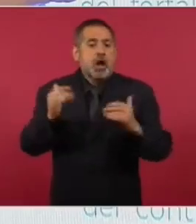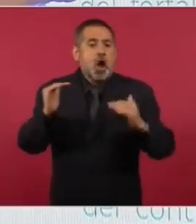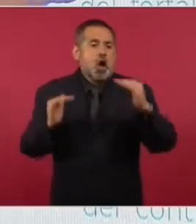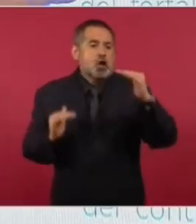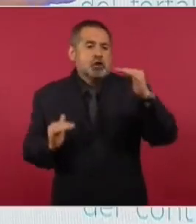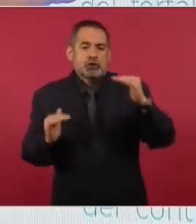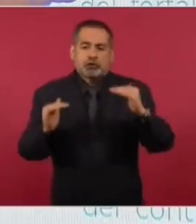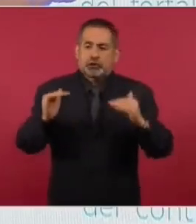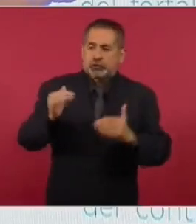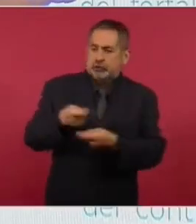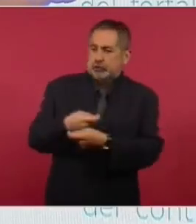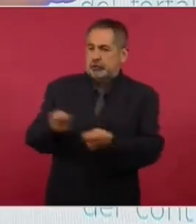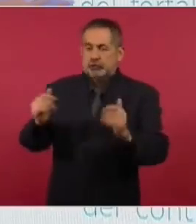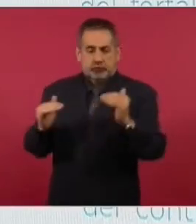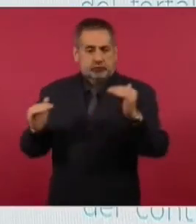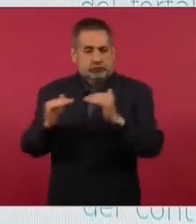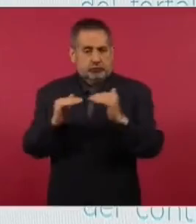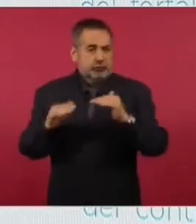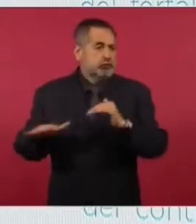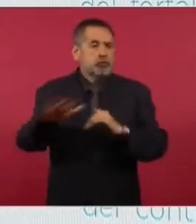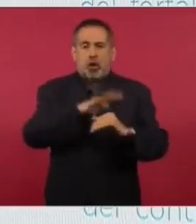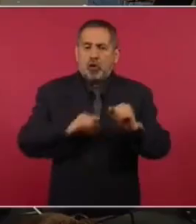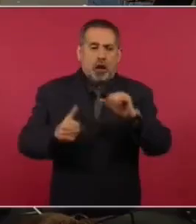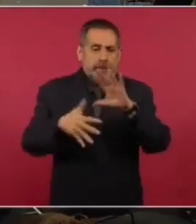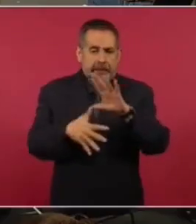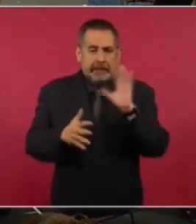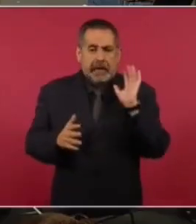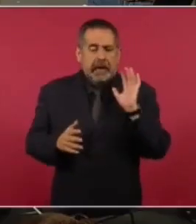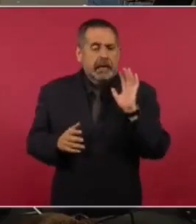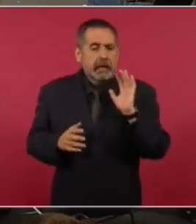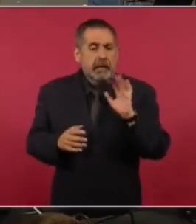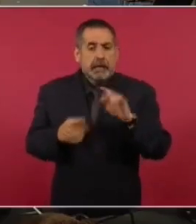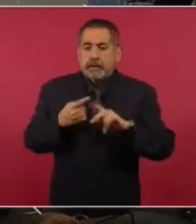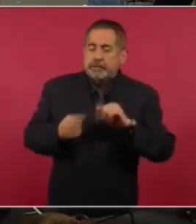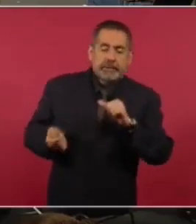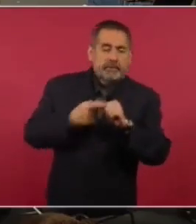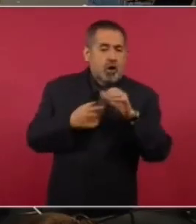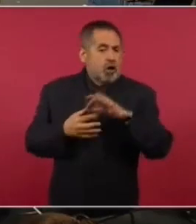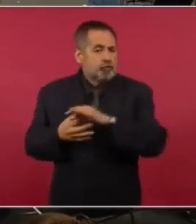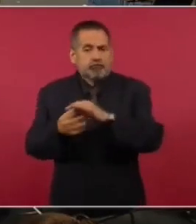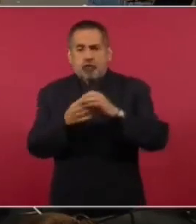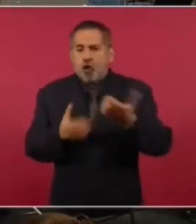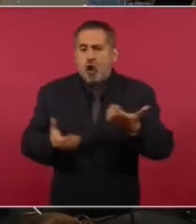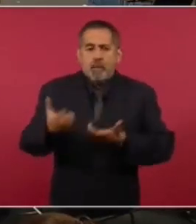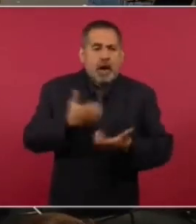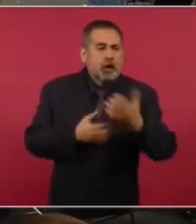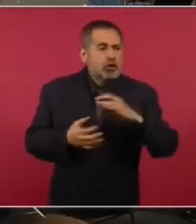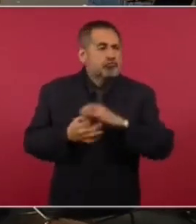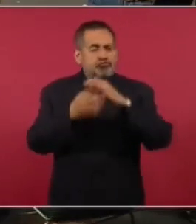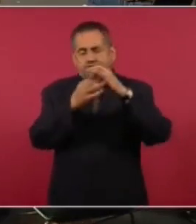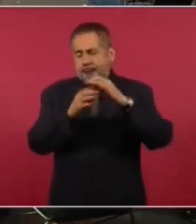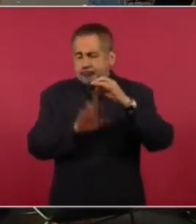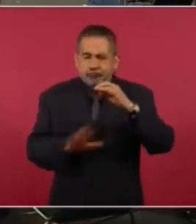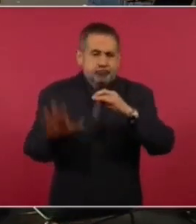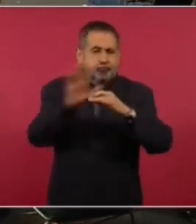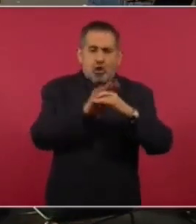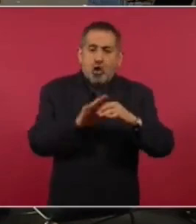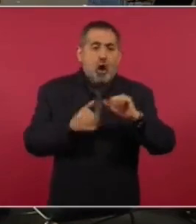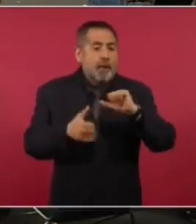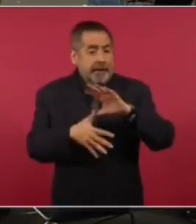recursos en las Américas a partir del fortalecimiento de las relaciones comerciales y de todo tipo en el continente.